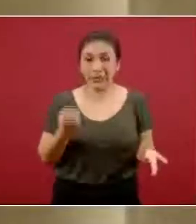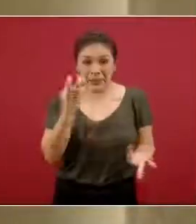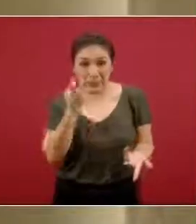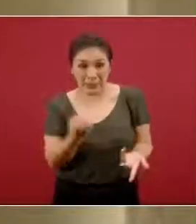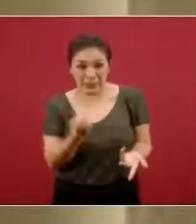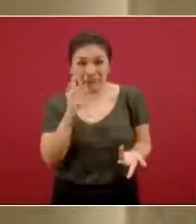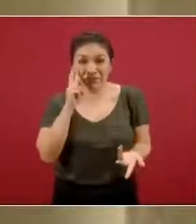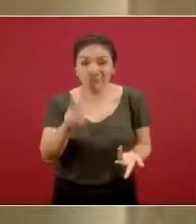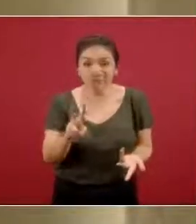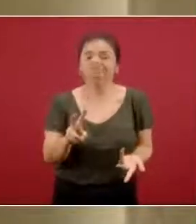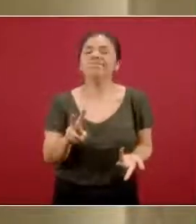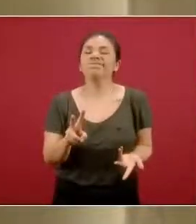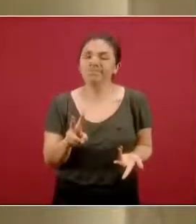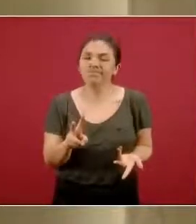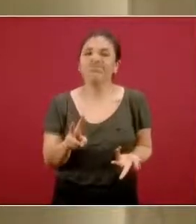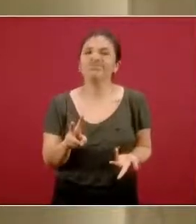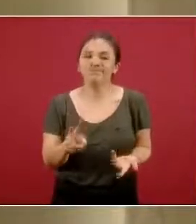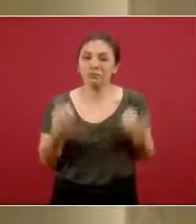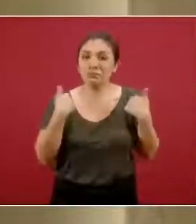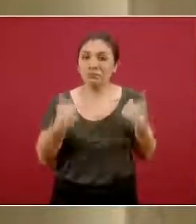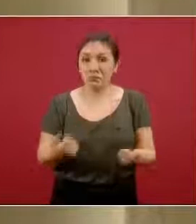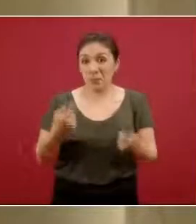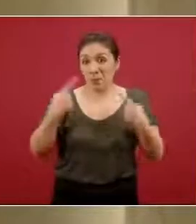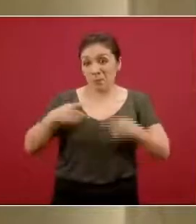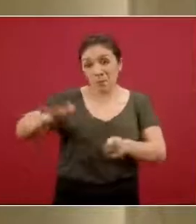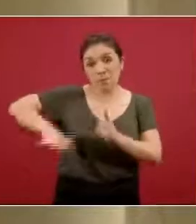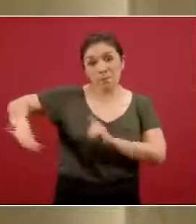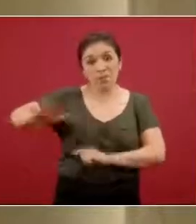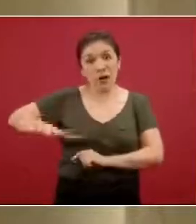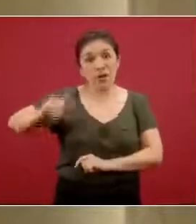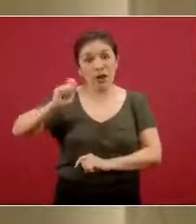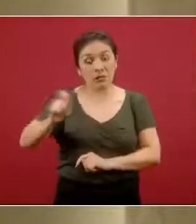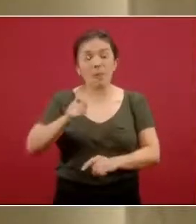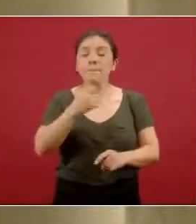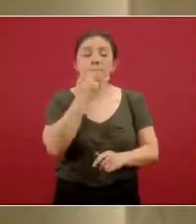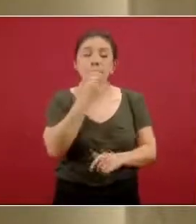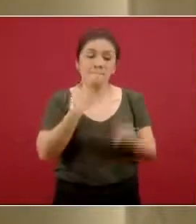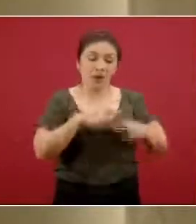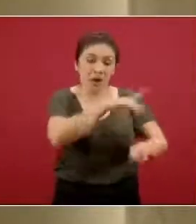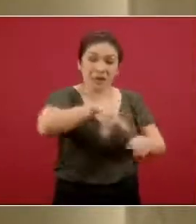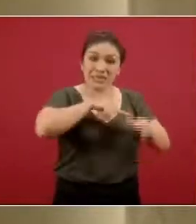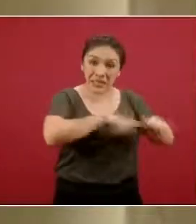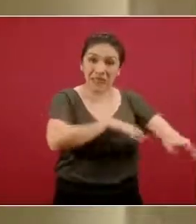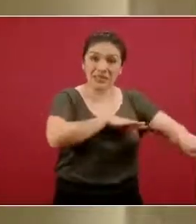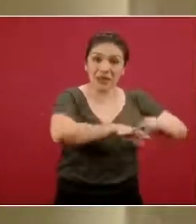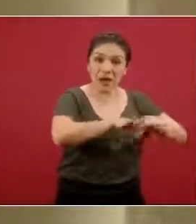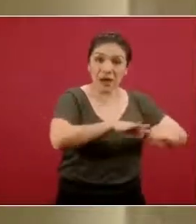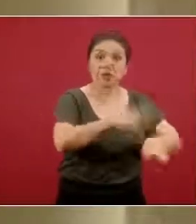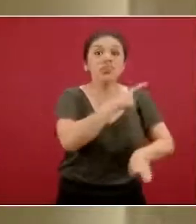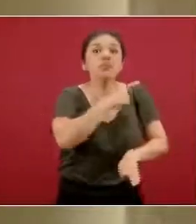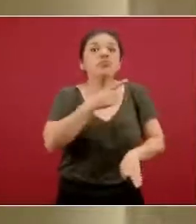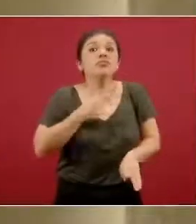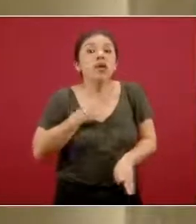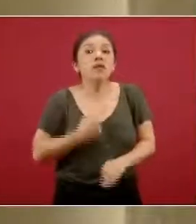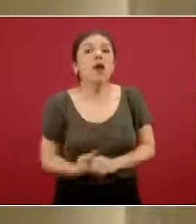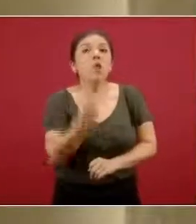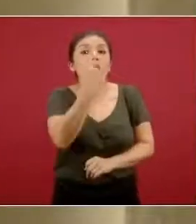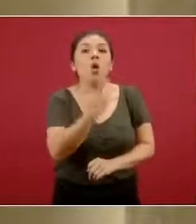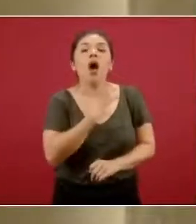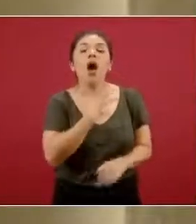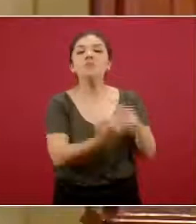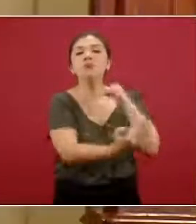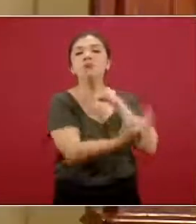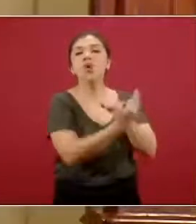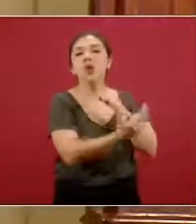genera evidencia de que entonces el personal que se encontraba en activo, ¿sí?, tuvo que tener un factor de